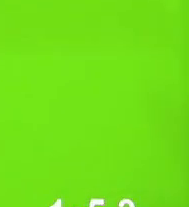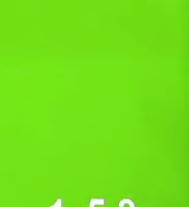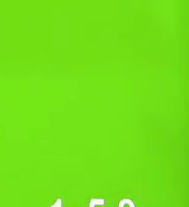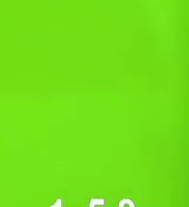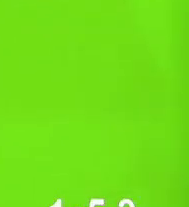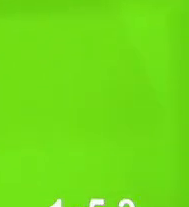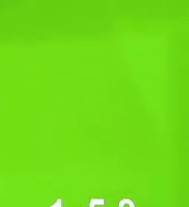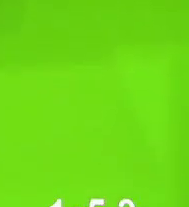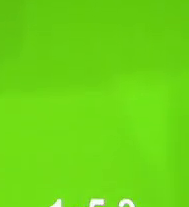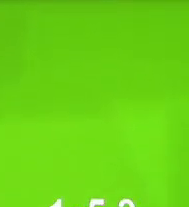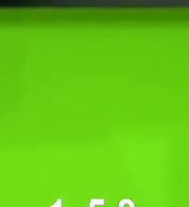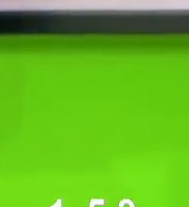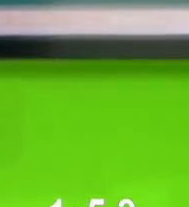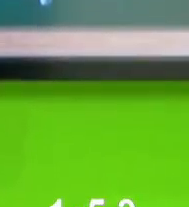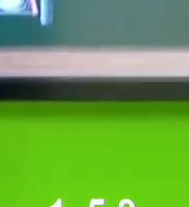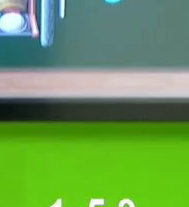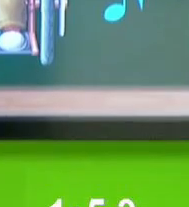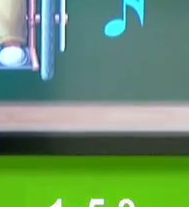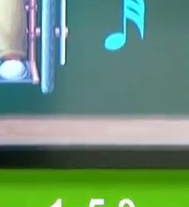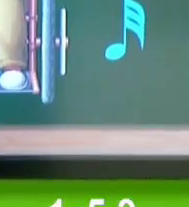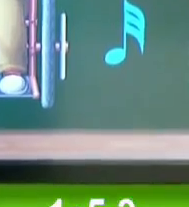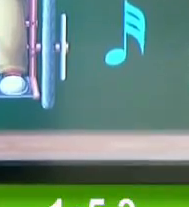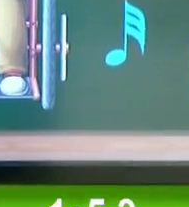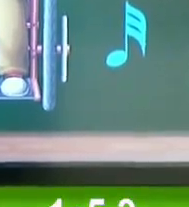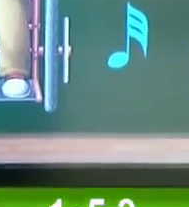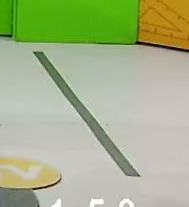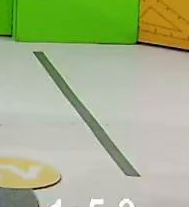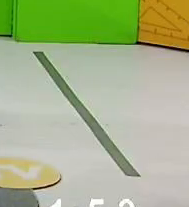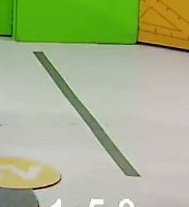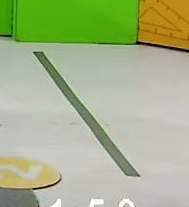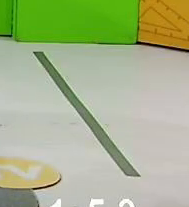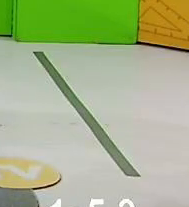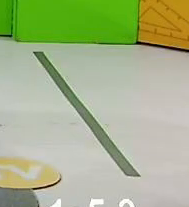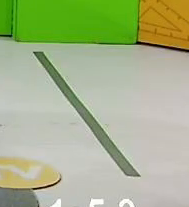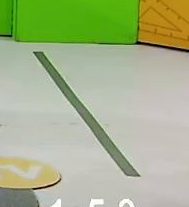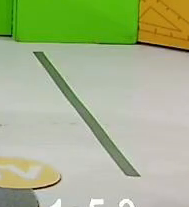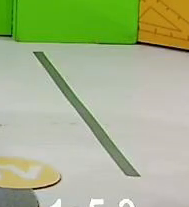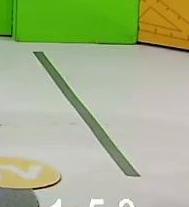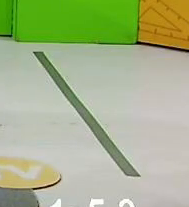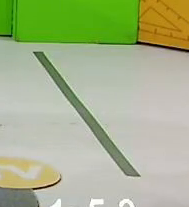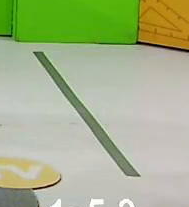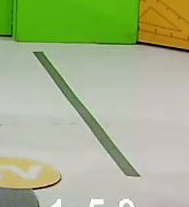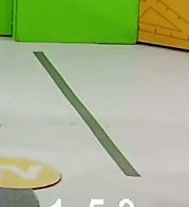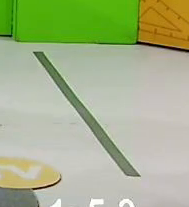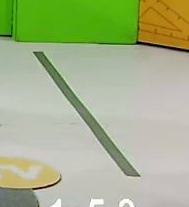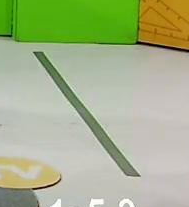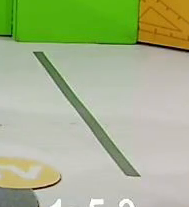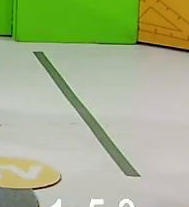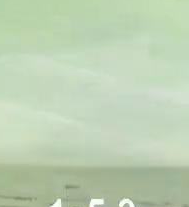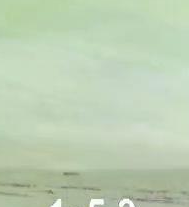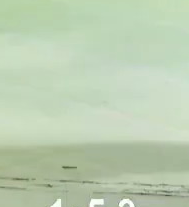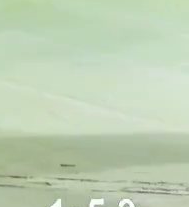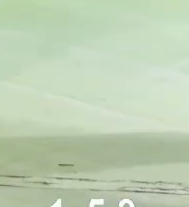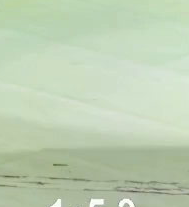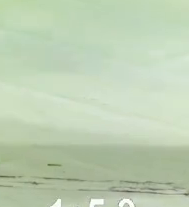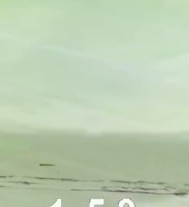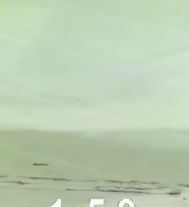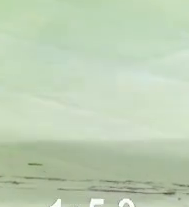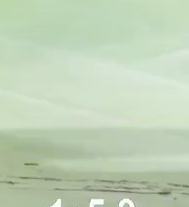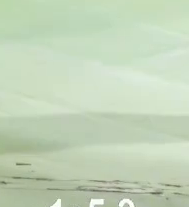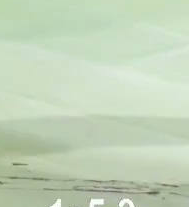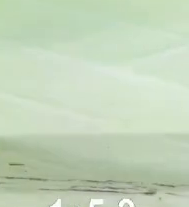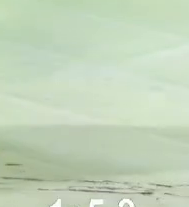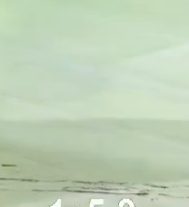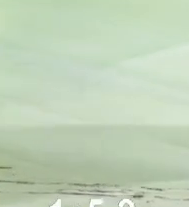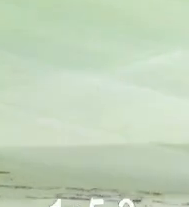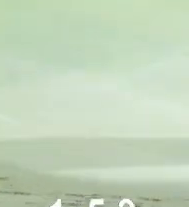pie. Círculos hacia afuera. Y círculos hacia adentro. Alterno. Y